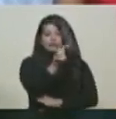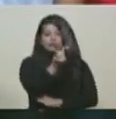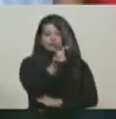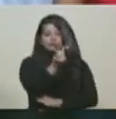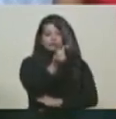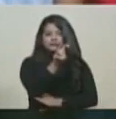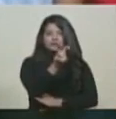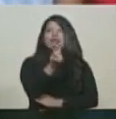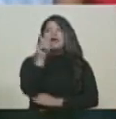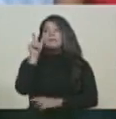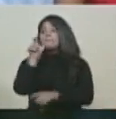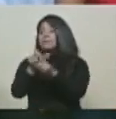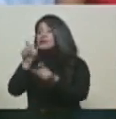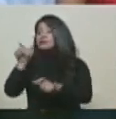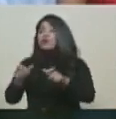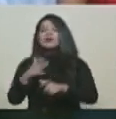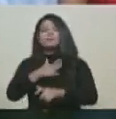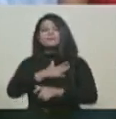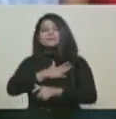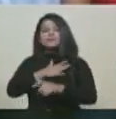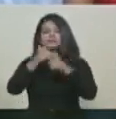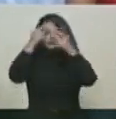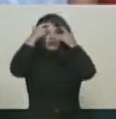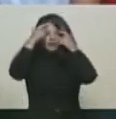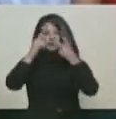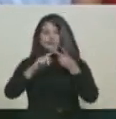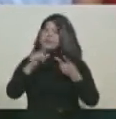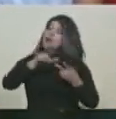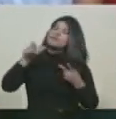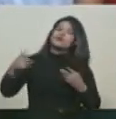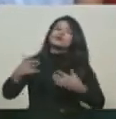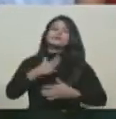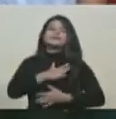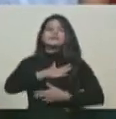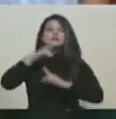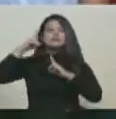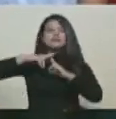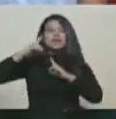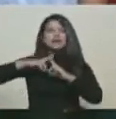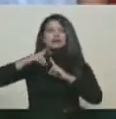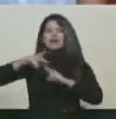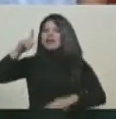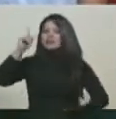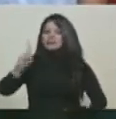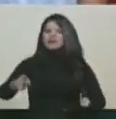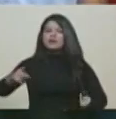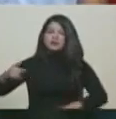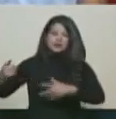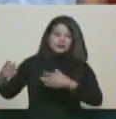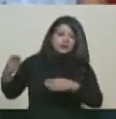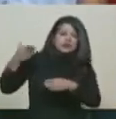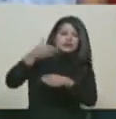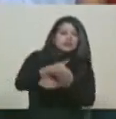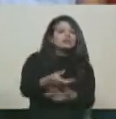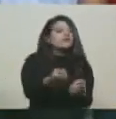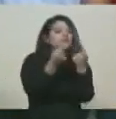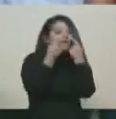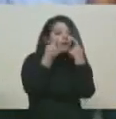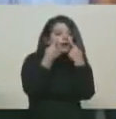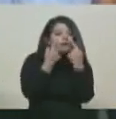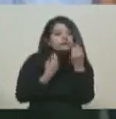El pueblo chavista, el pueblo de Táchira, debe ir a acompañar a la instalación de cada